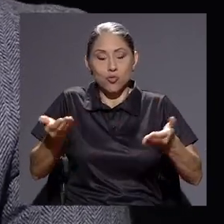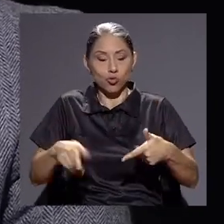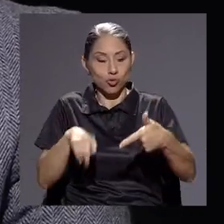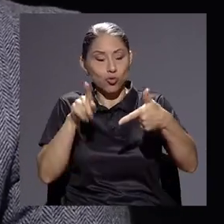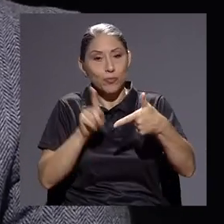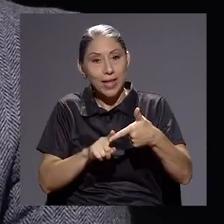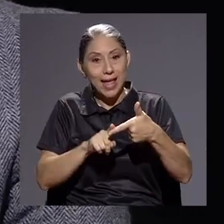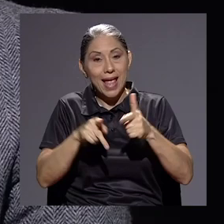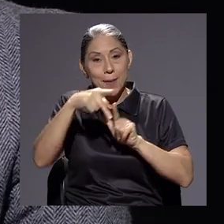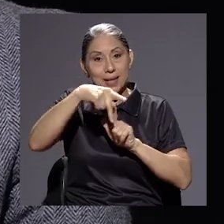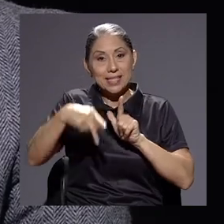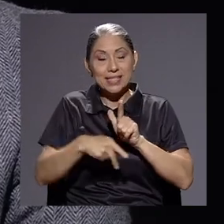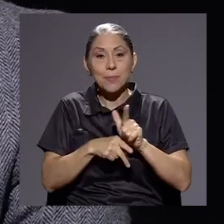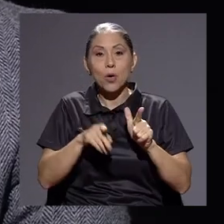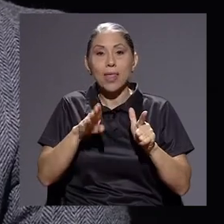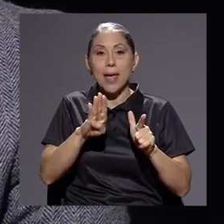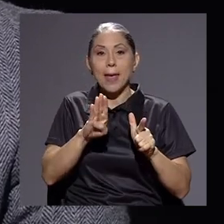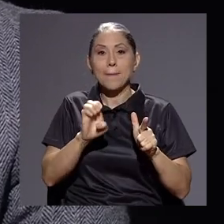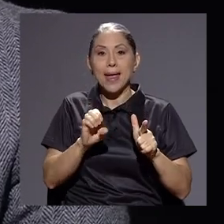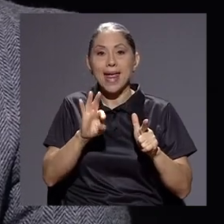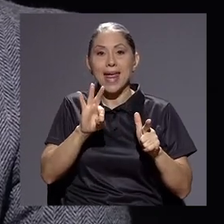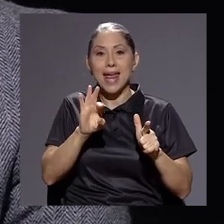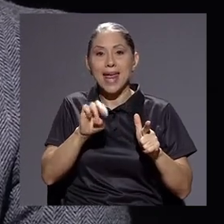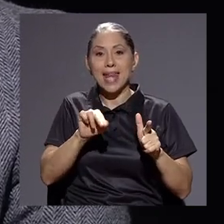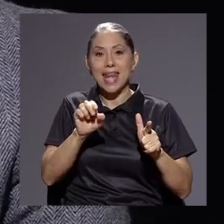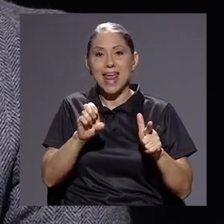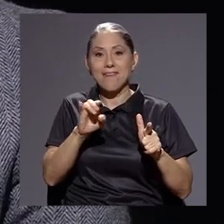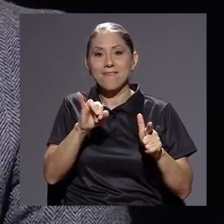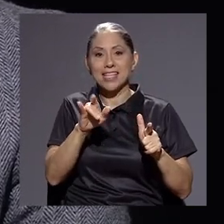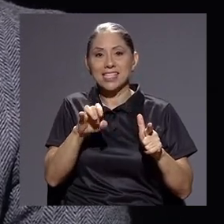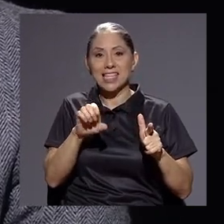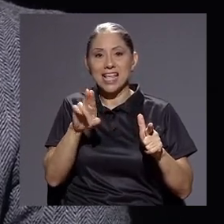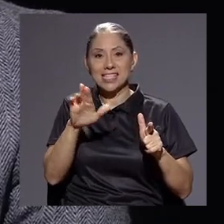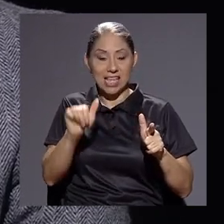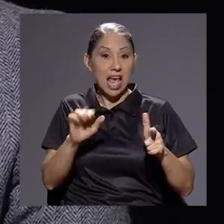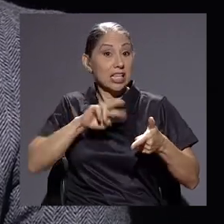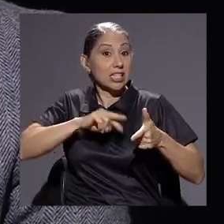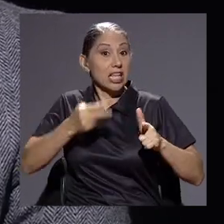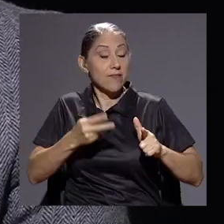es. El principio de beneficencia, que es hacer